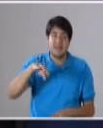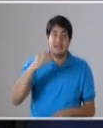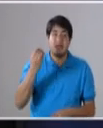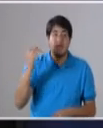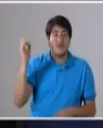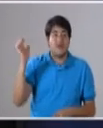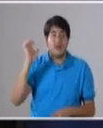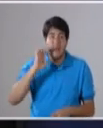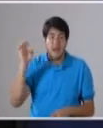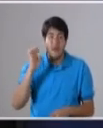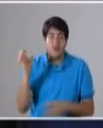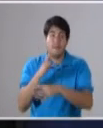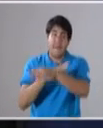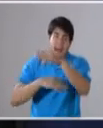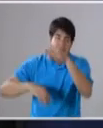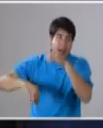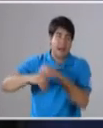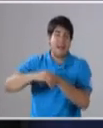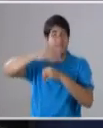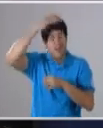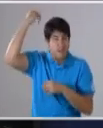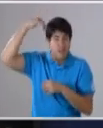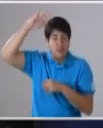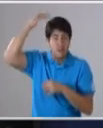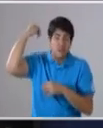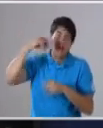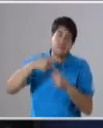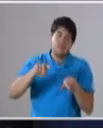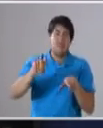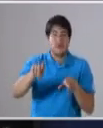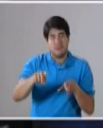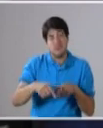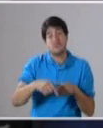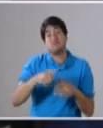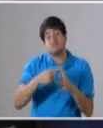se convierta en musulmana, cosa que ya se está haciendo.